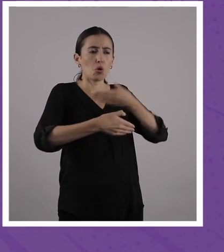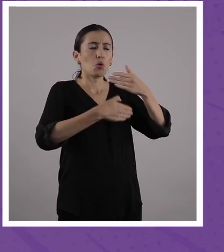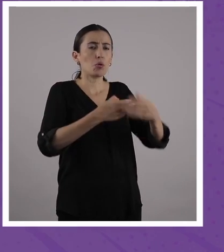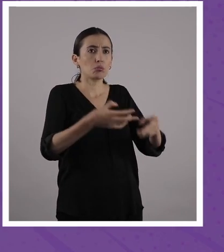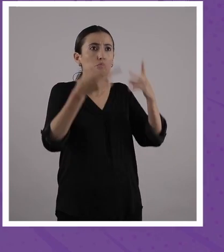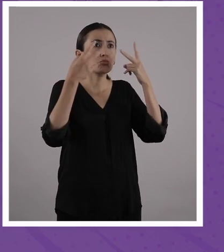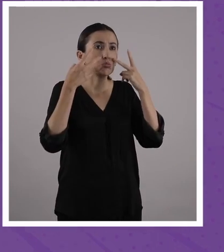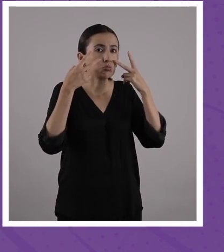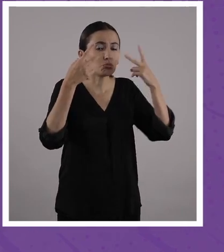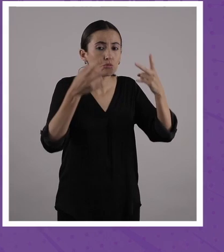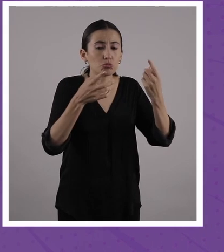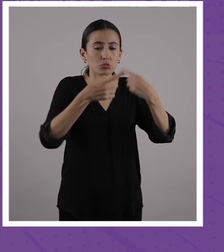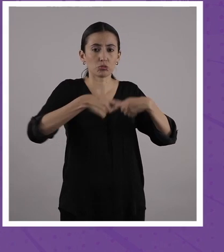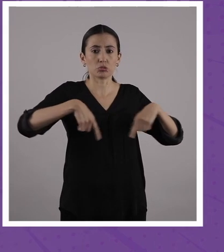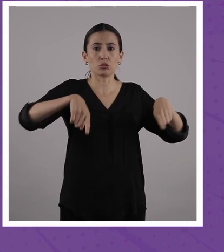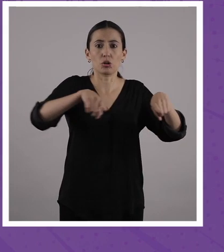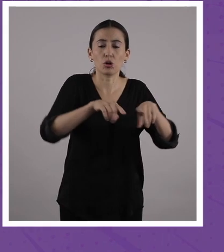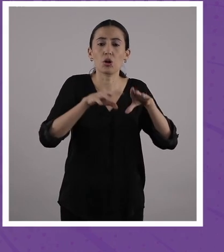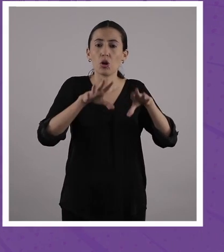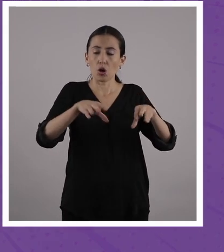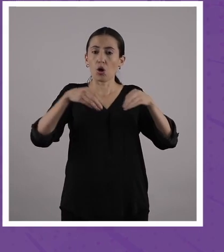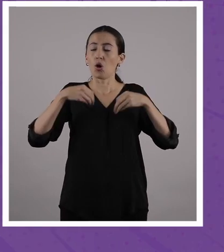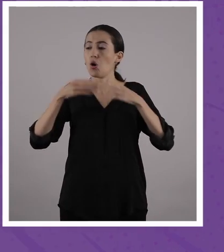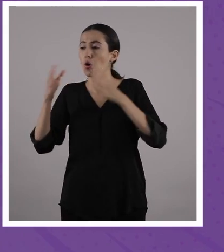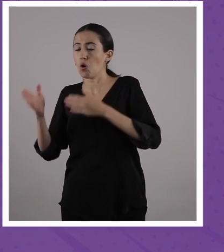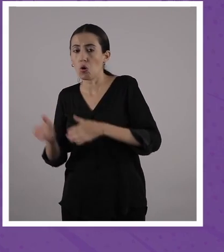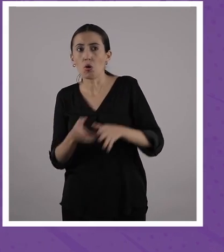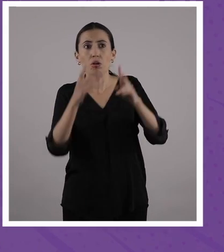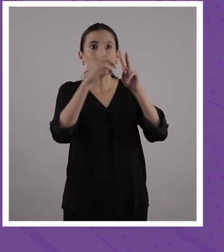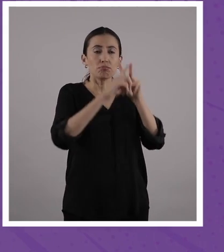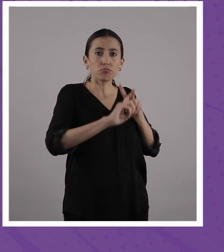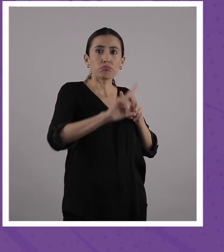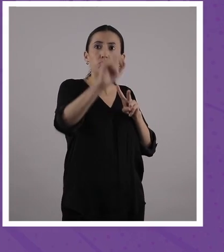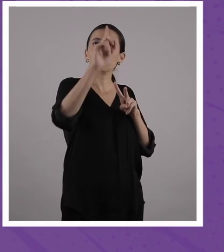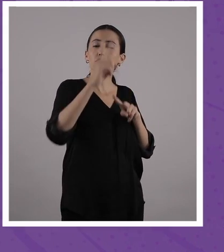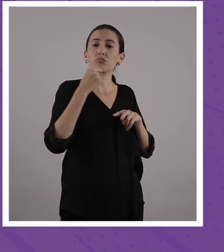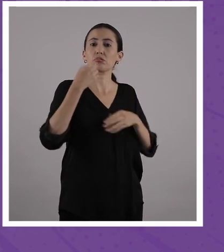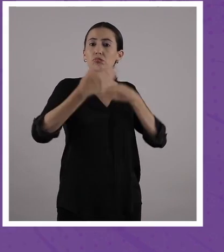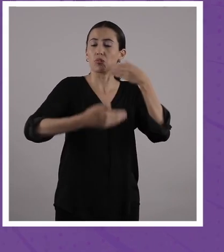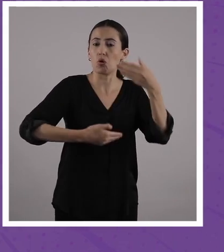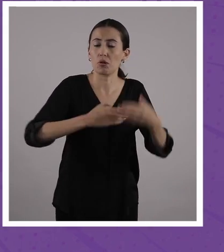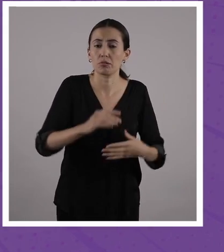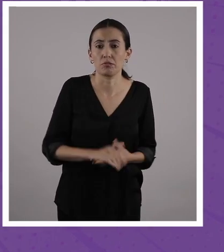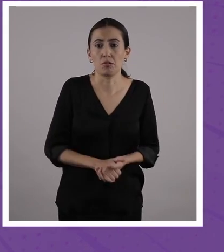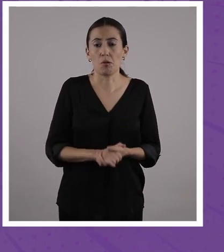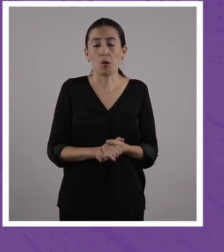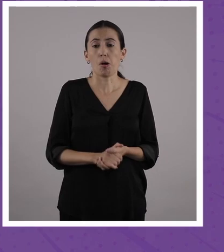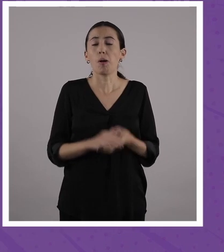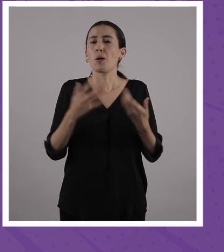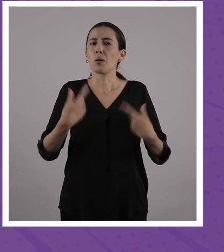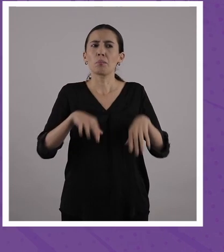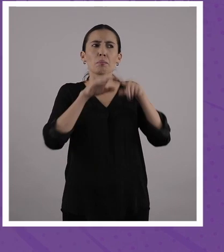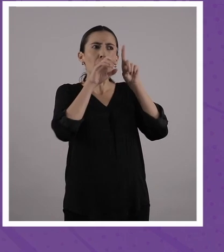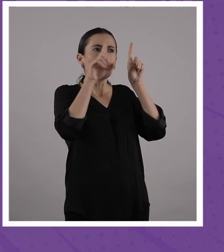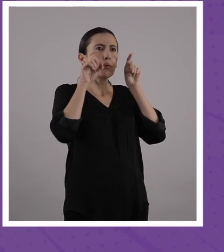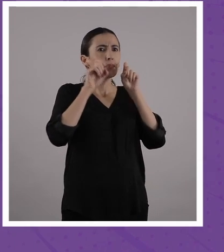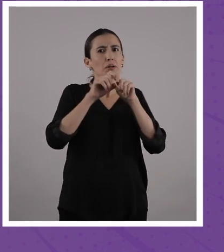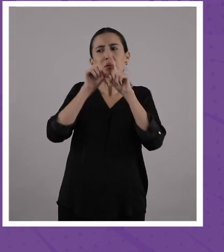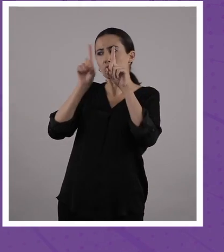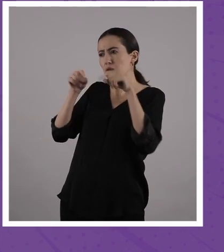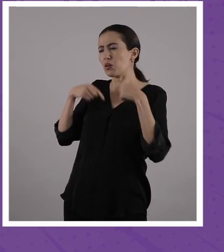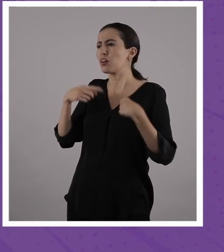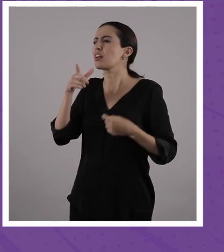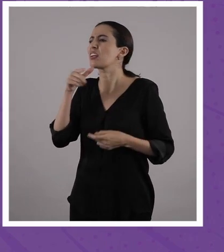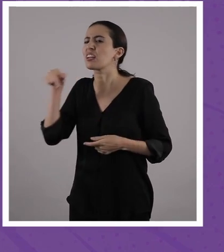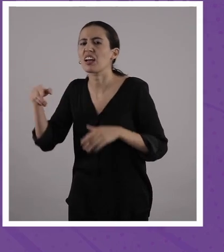hermanos observaron con sorpresa que en la cueva en donde se habían refugiado estaban preparados unos alimentos. Se preguntaron quién